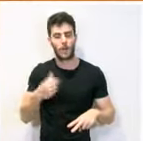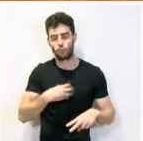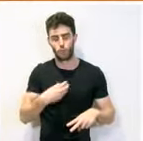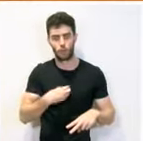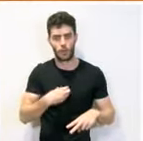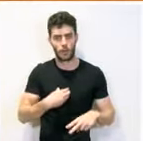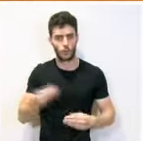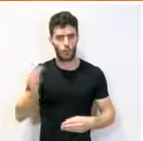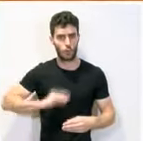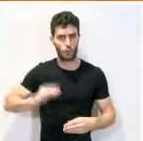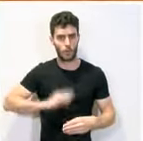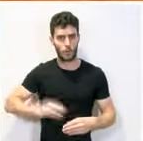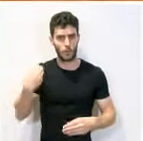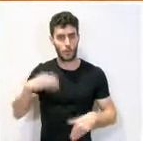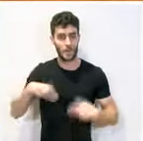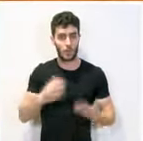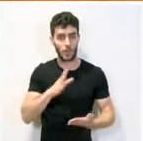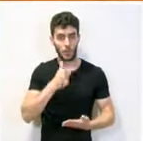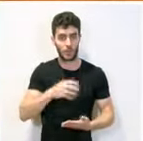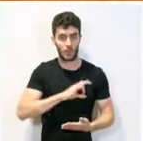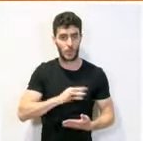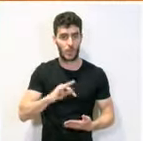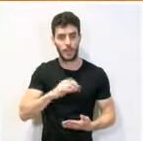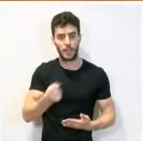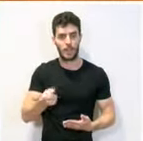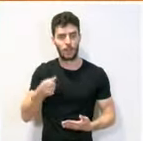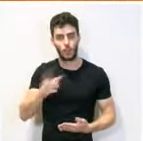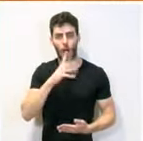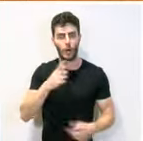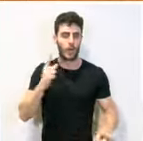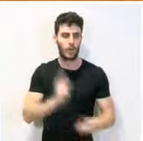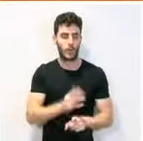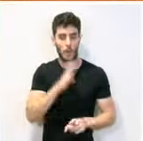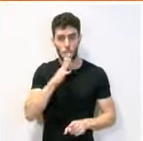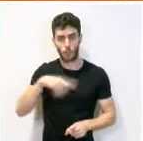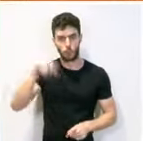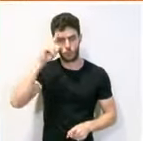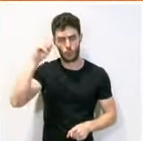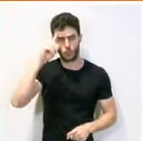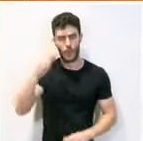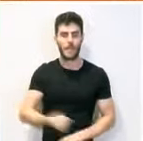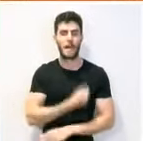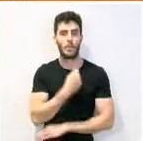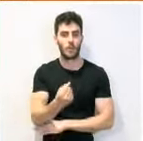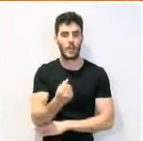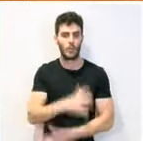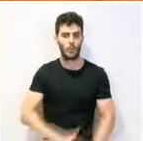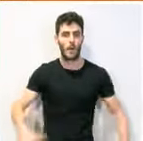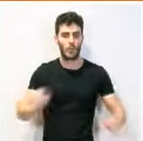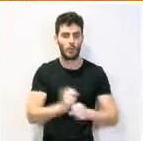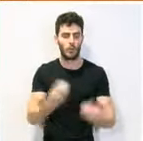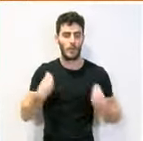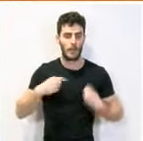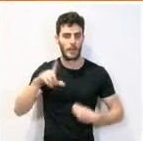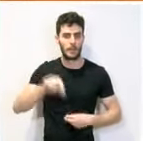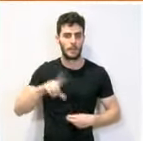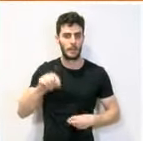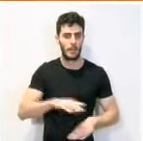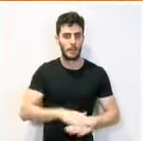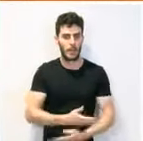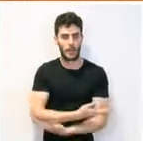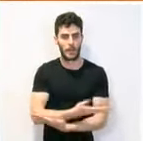esos ingresos. Pues cómo no, señora Ita, no sé por qué, están ahora en contra de impulsar una bolsa de vivienda asequible que garantice